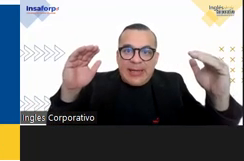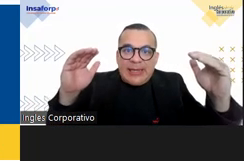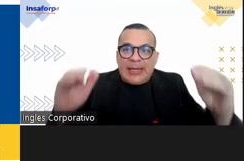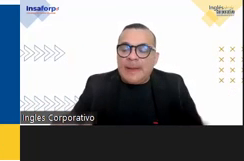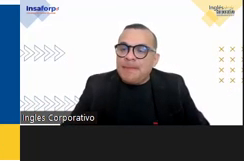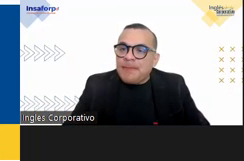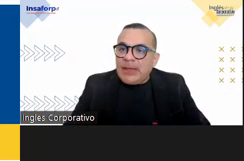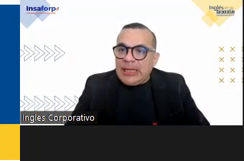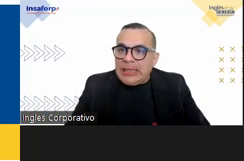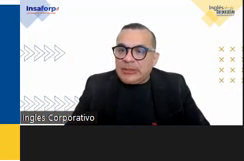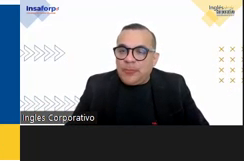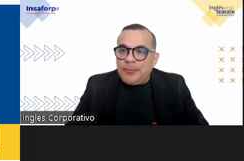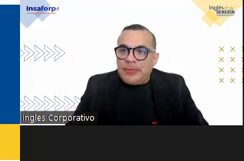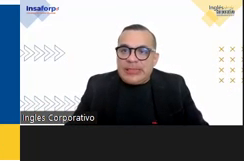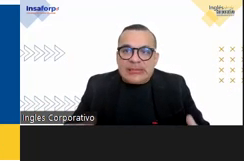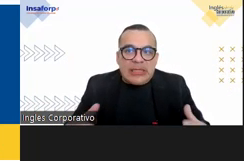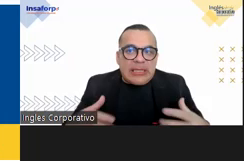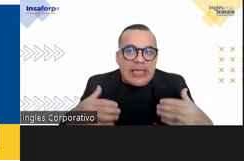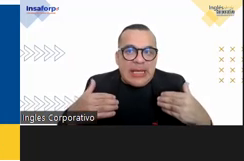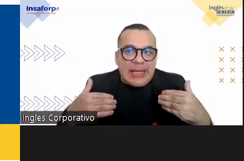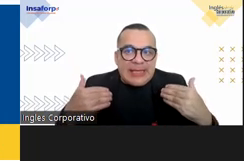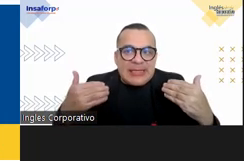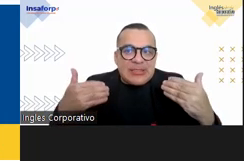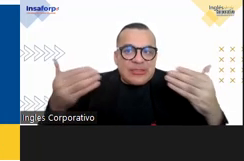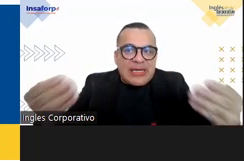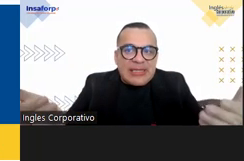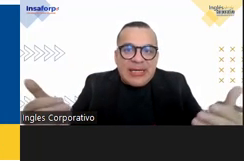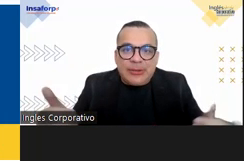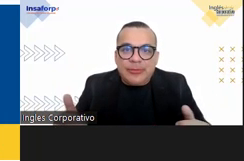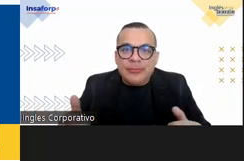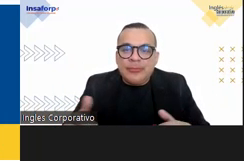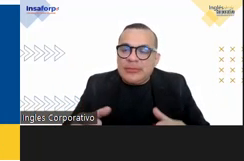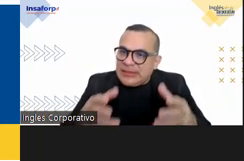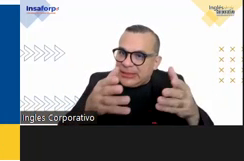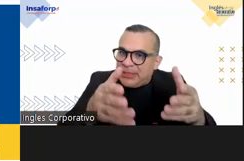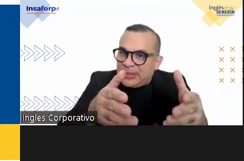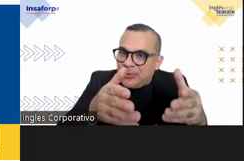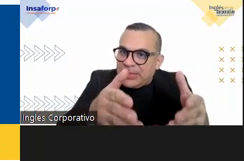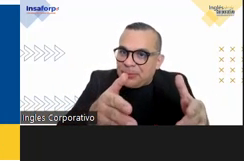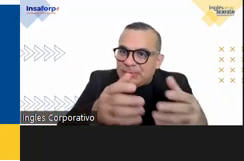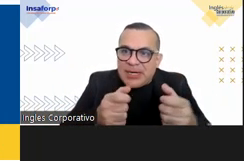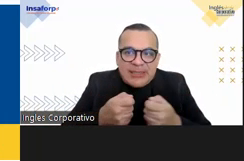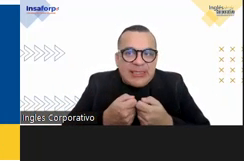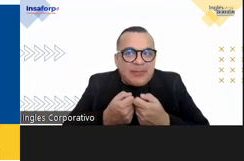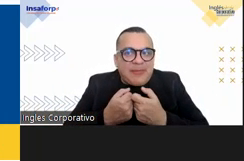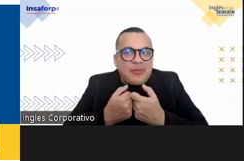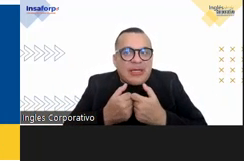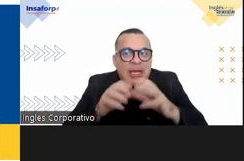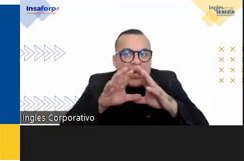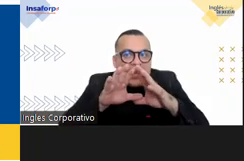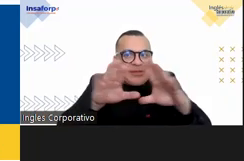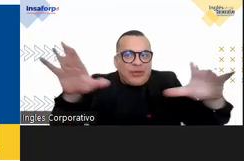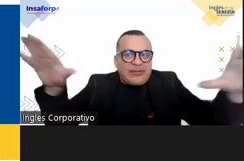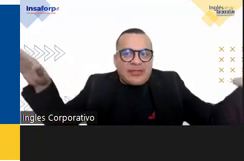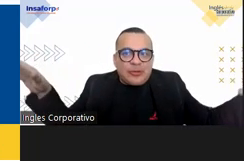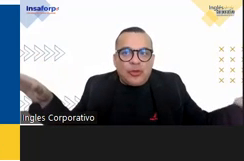está en el top es quien en este caso está liderando. Ciertamente hay un equipo de marketing que me va a